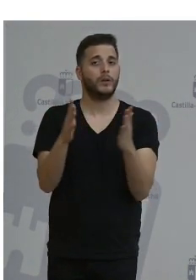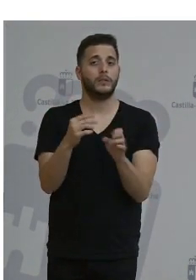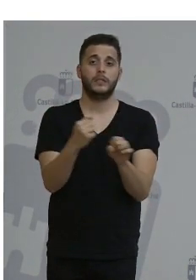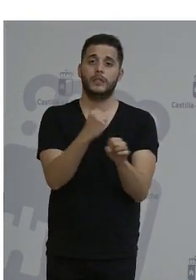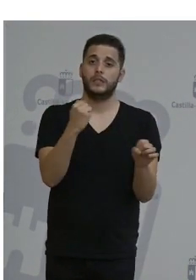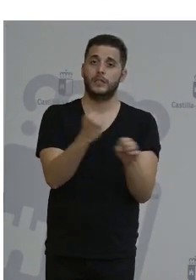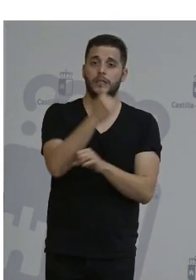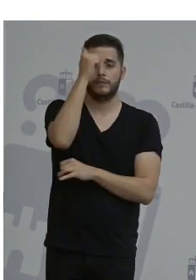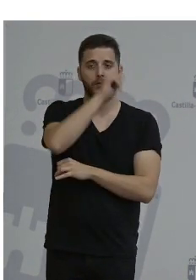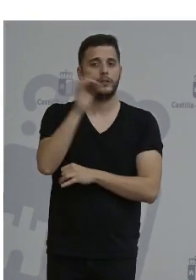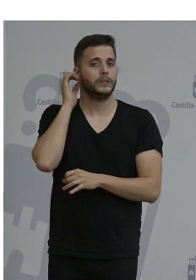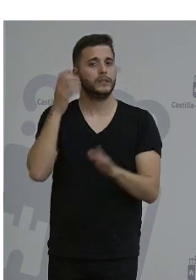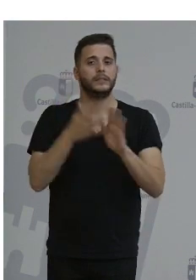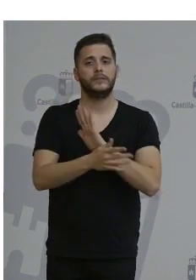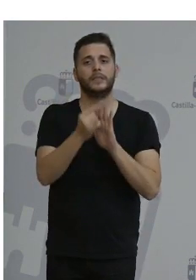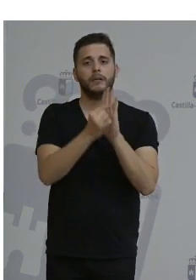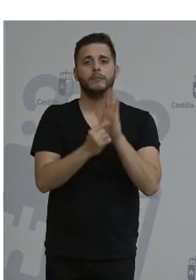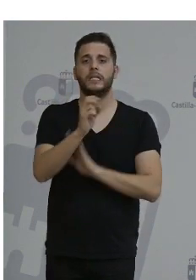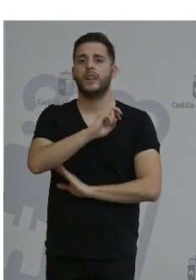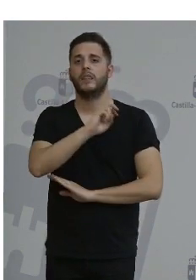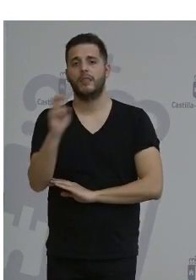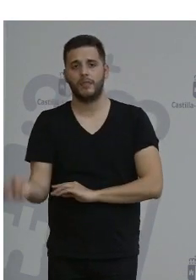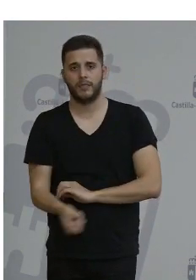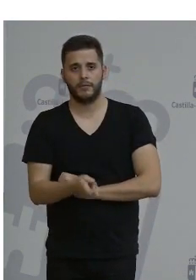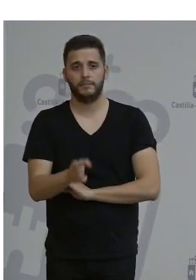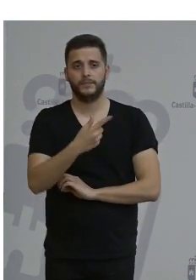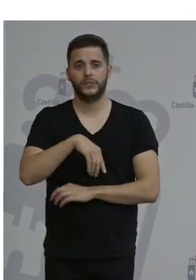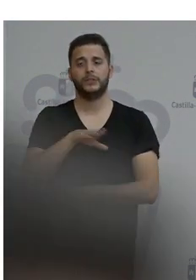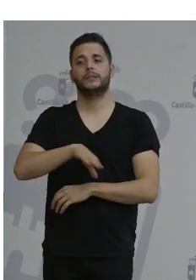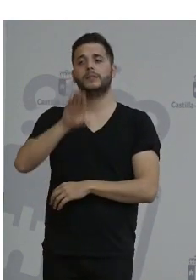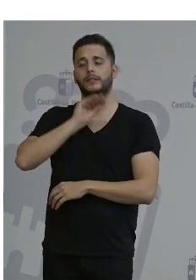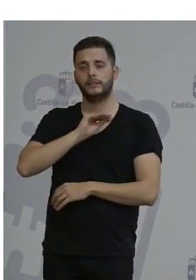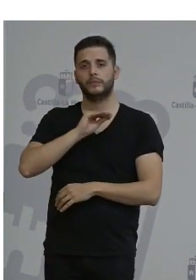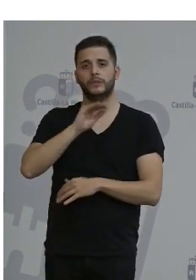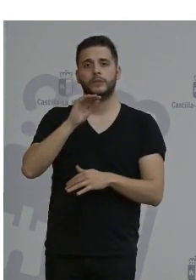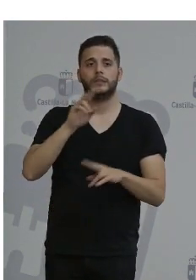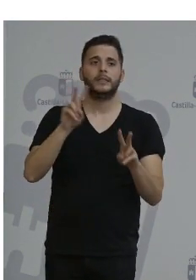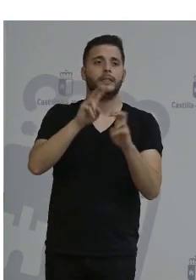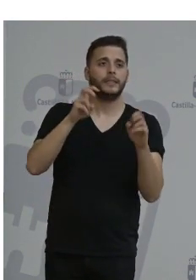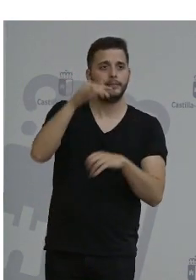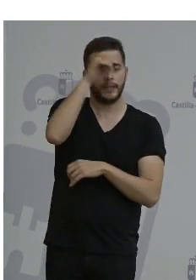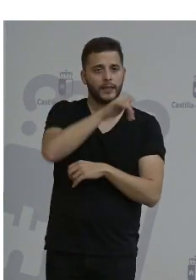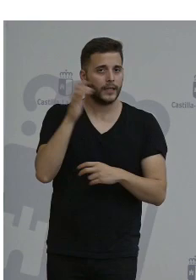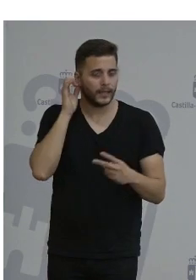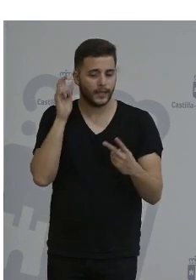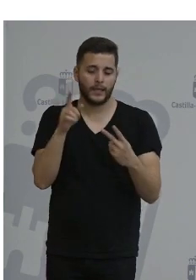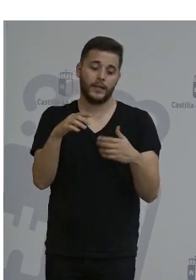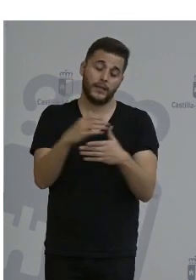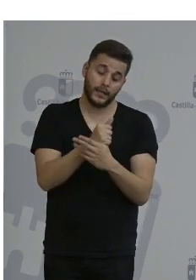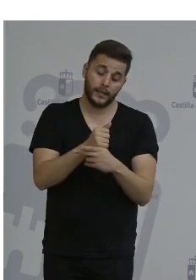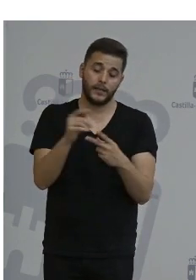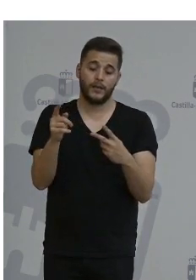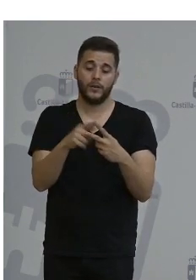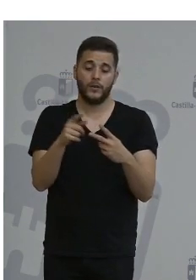sean diversos. Ya entendemos que hay que atender a razones de género, de discapacidad, de edad, de